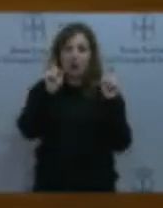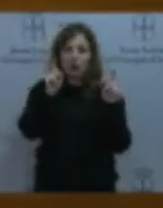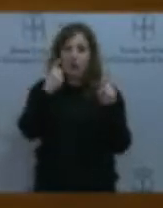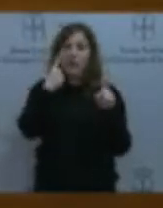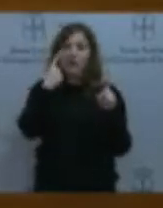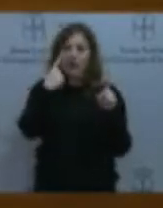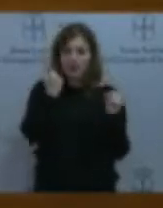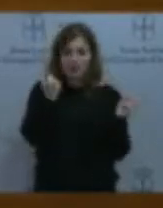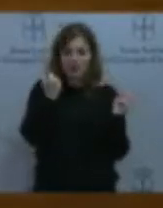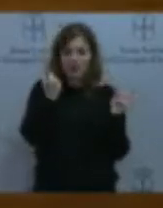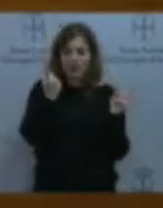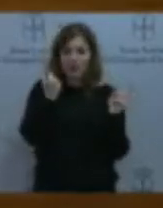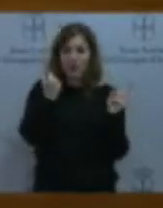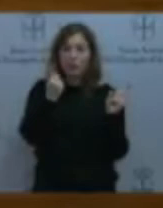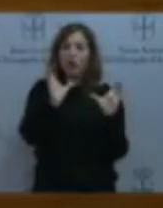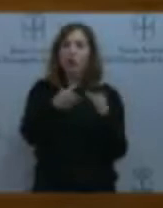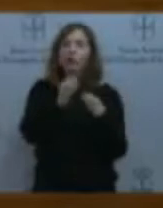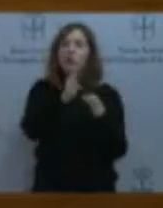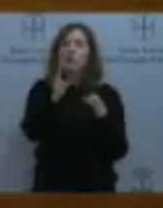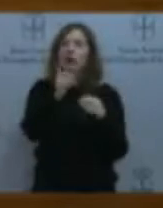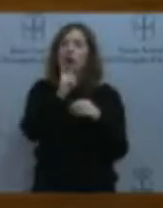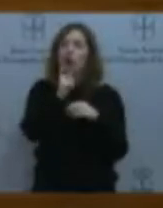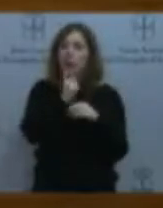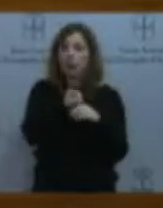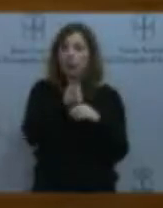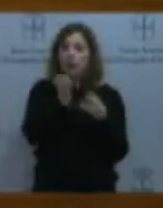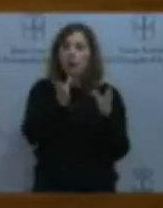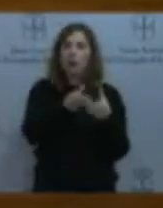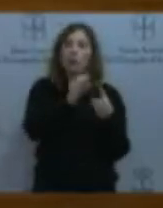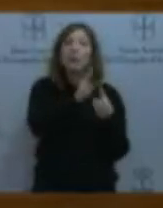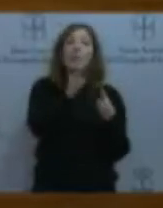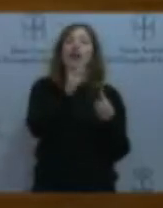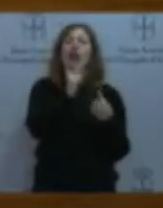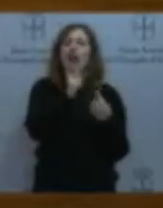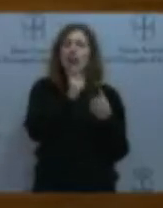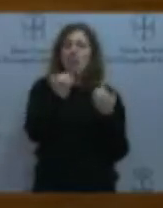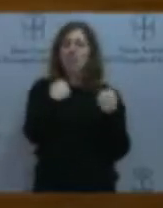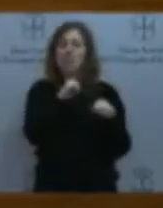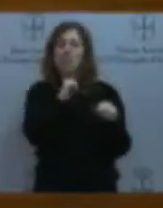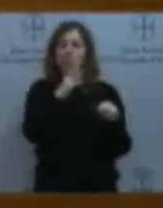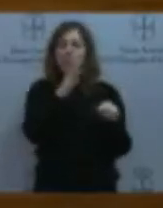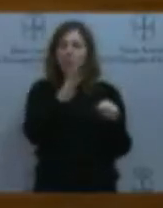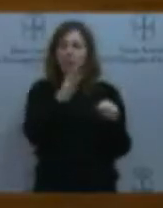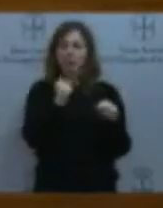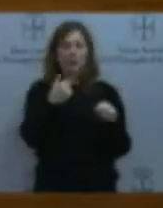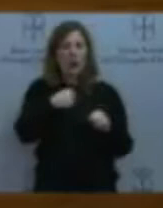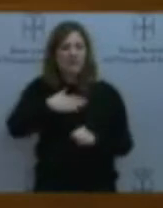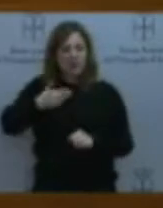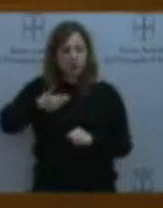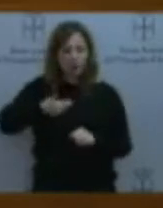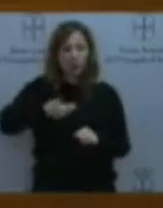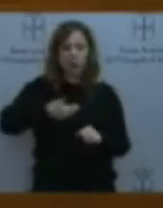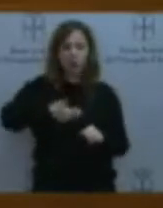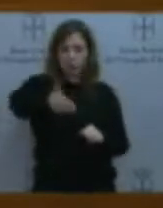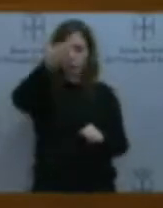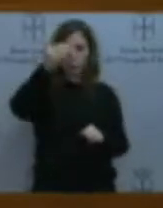se ha puesto el Partido Popular. ¿Cómo se pone el Partido Popular cuando uno se pone a mirar hacia adelante,